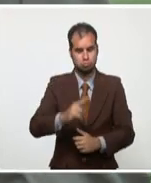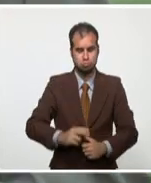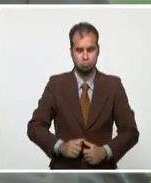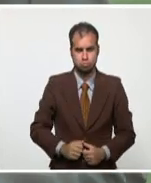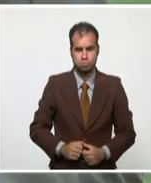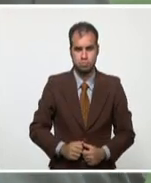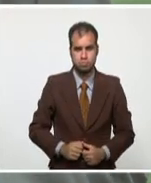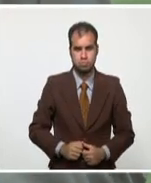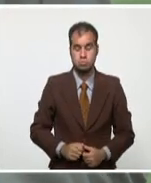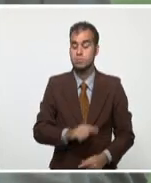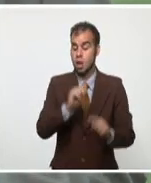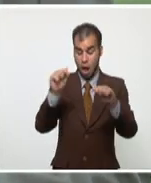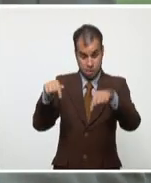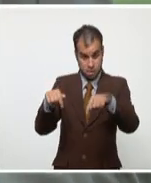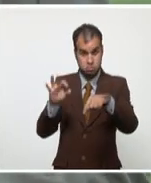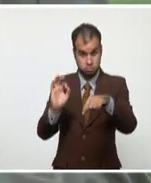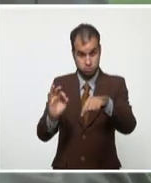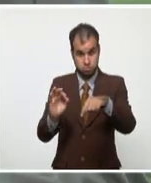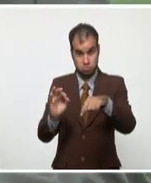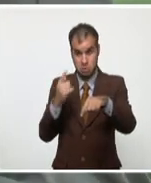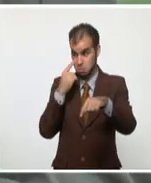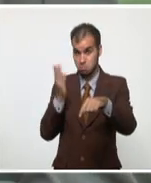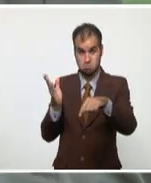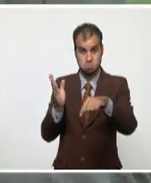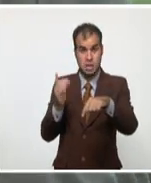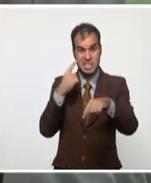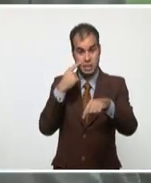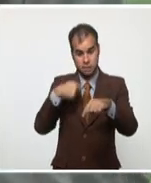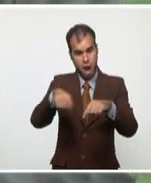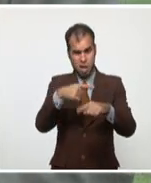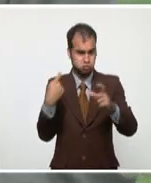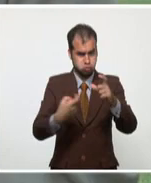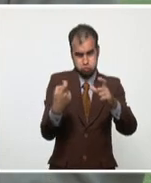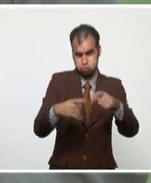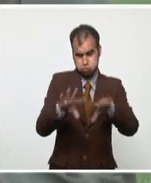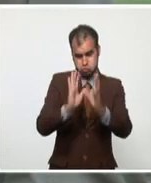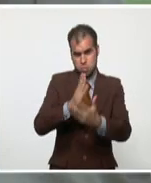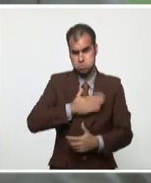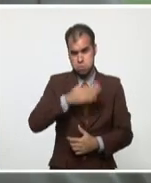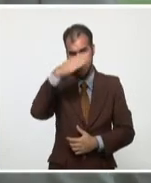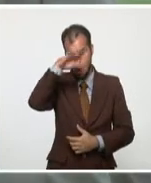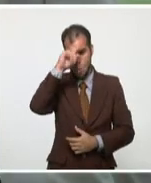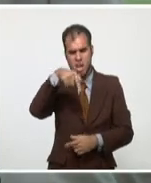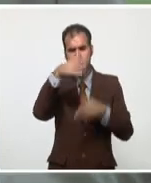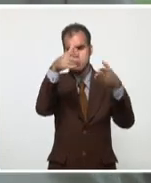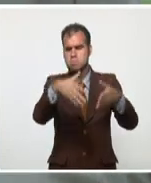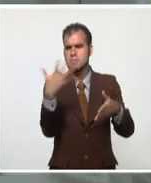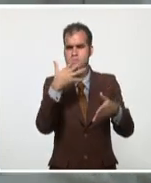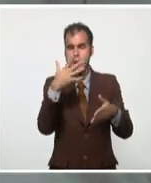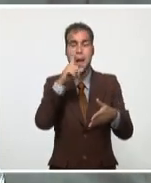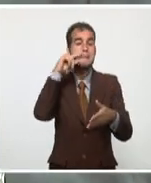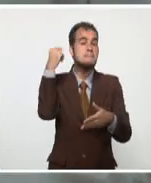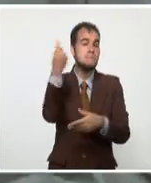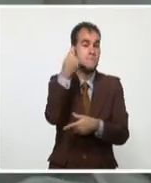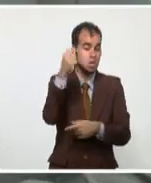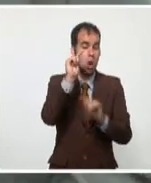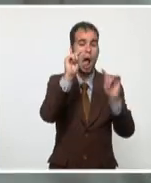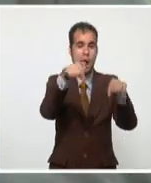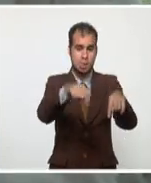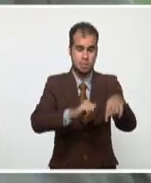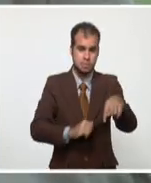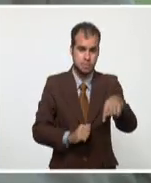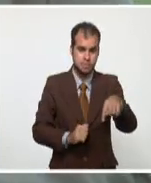lugar, santuario por excelencia de la rebeldía cubana, justo donde reposan los restos del general Antonio Maceo y